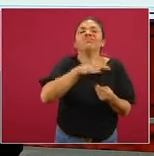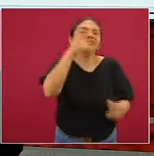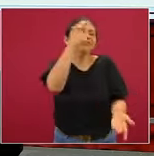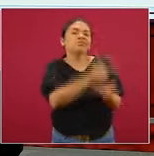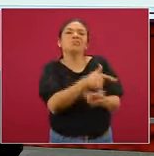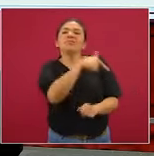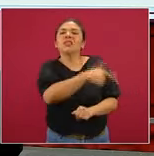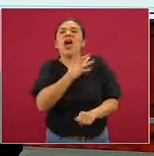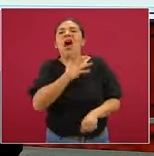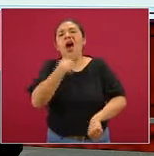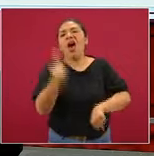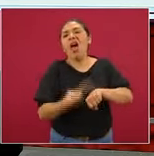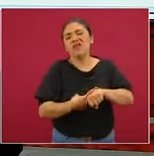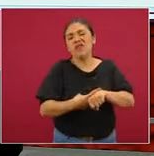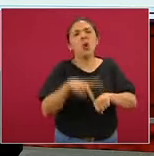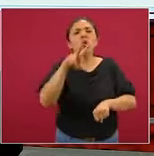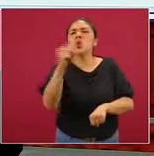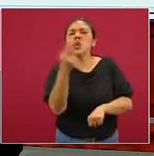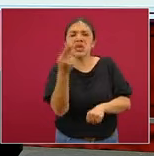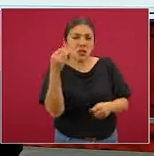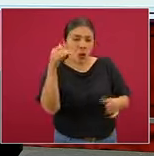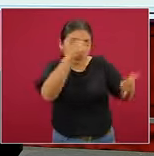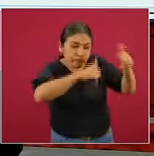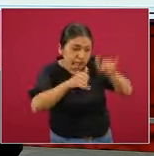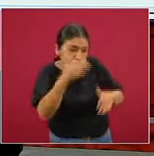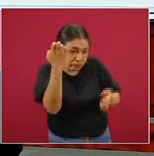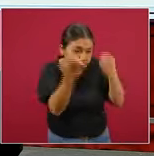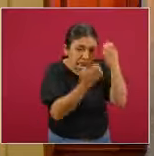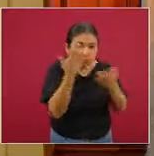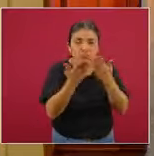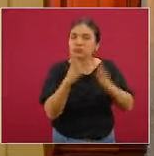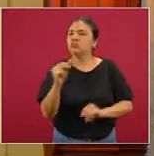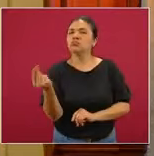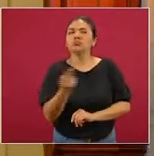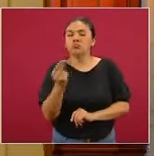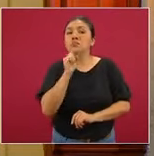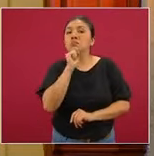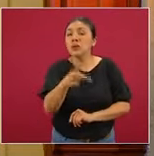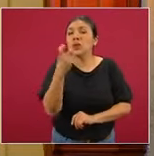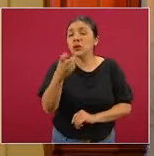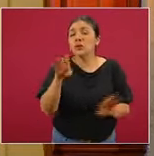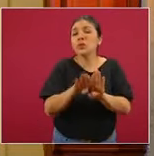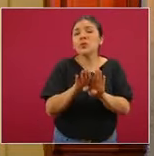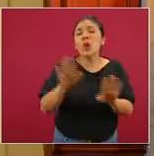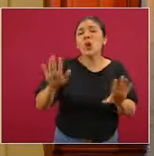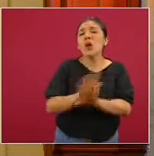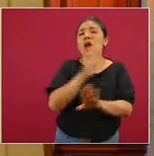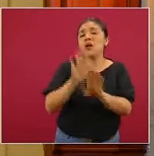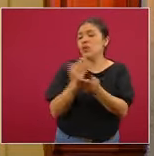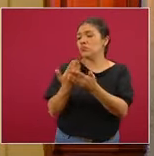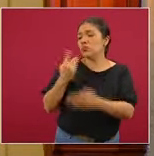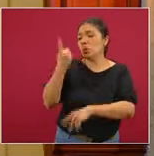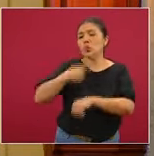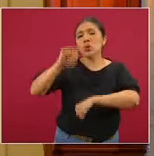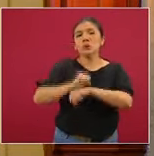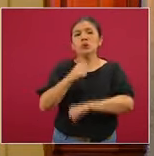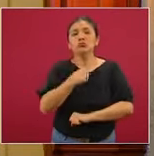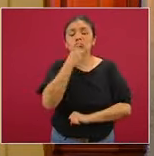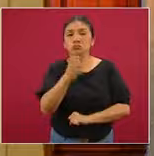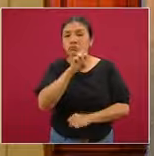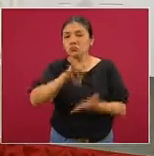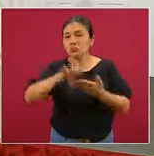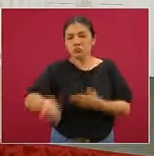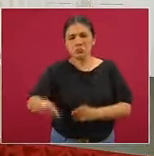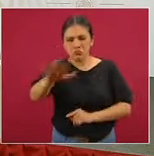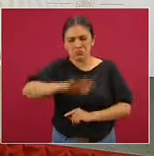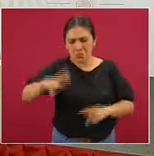Y esto lógicamente también aplica a la actualización que hicimos la semana pasada en relación a decir, aquí hay un número de personas